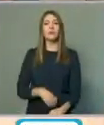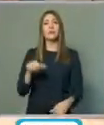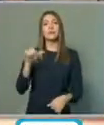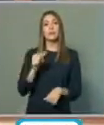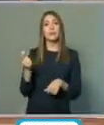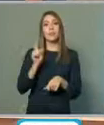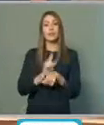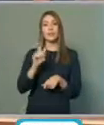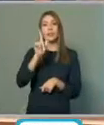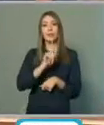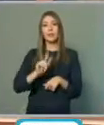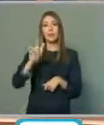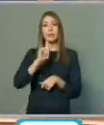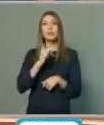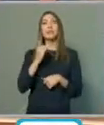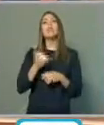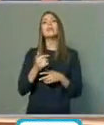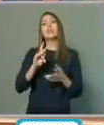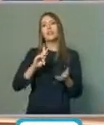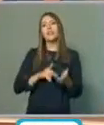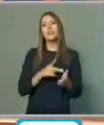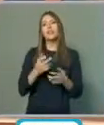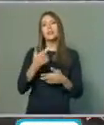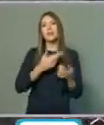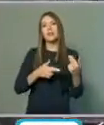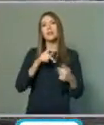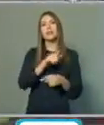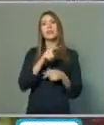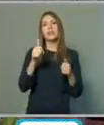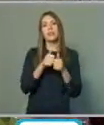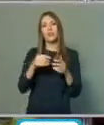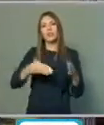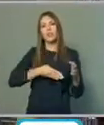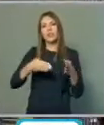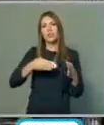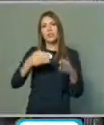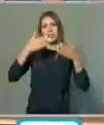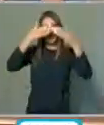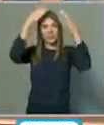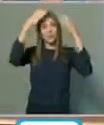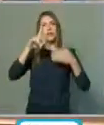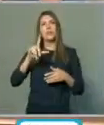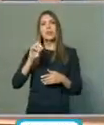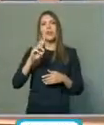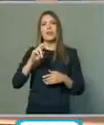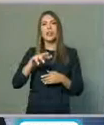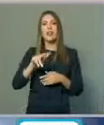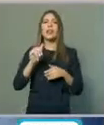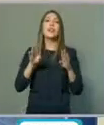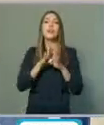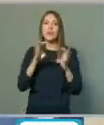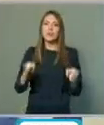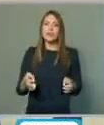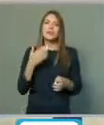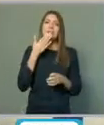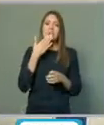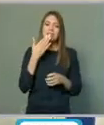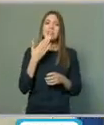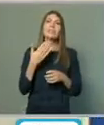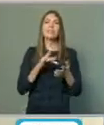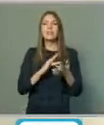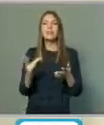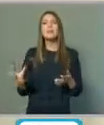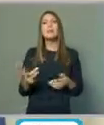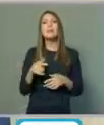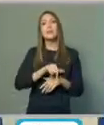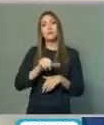lunes y por supuesto recibimos en la cocina a la chef Lorena Vázquez. Lore, ¿cómo estás? Bien, ¿y tú qué tal, Andrés? Hoy vamos a preparar un delicioso